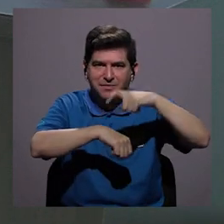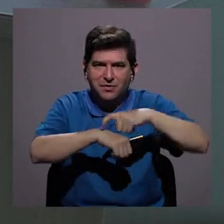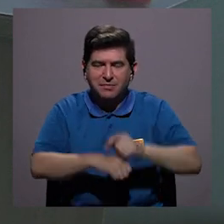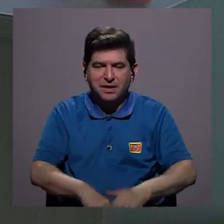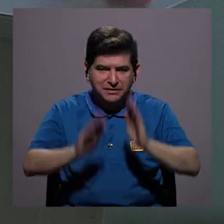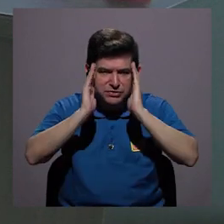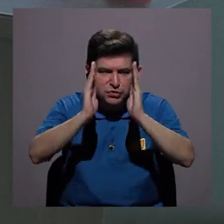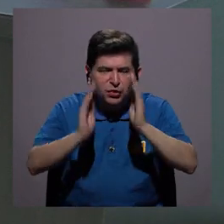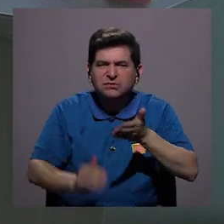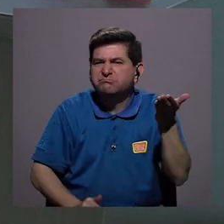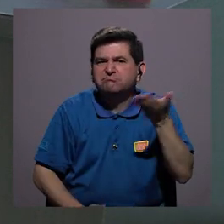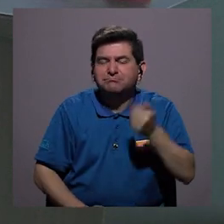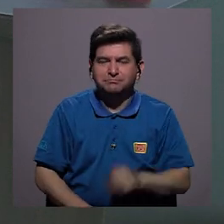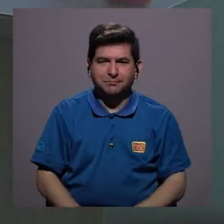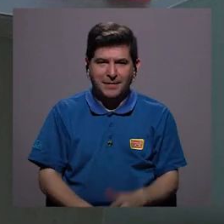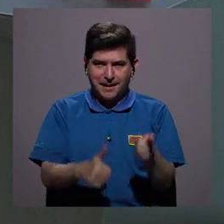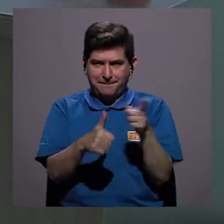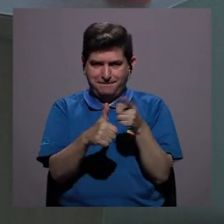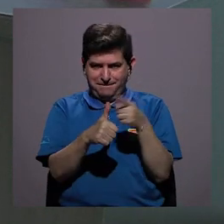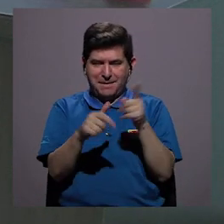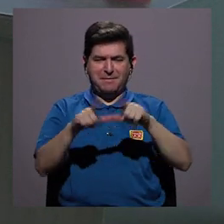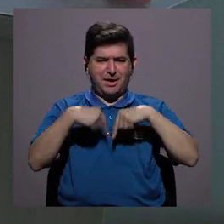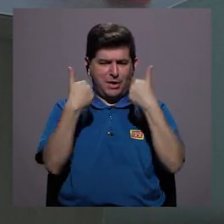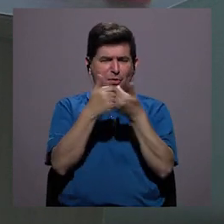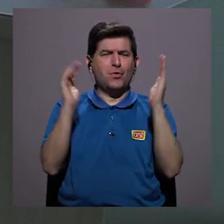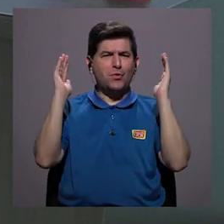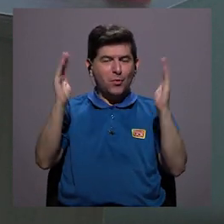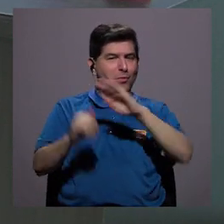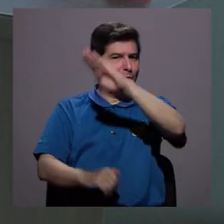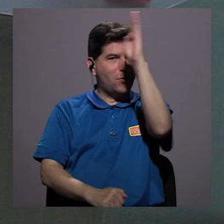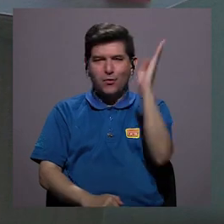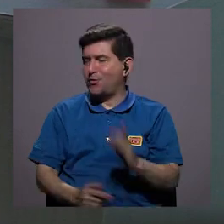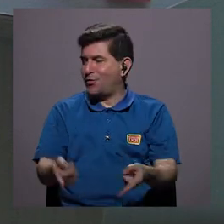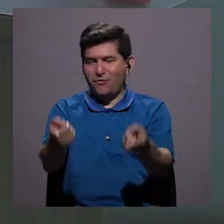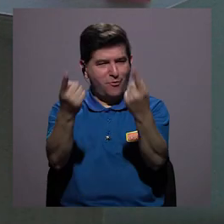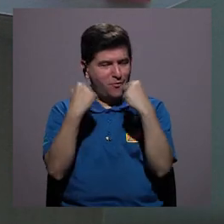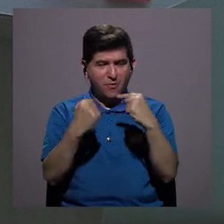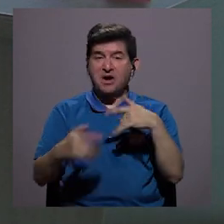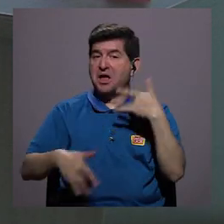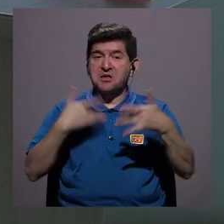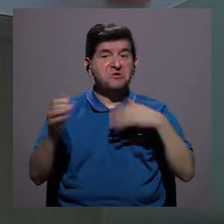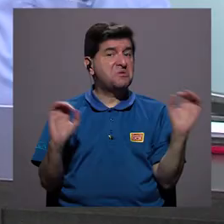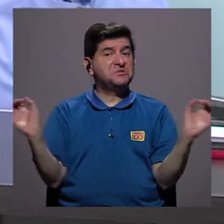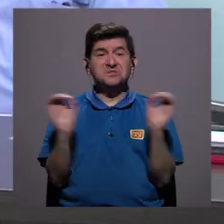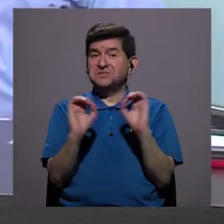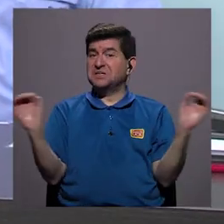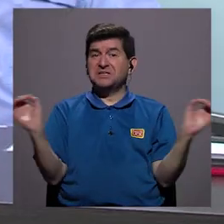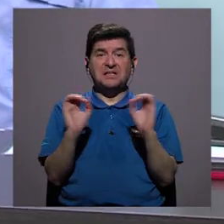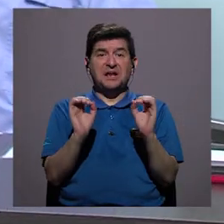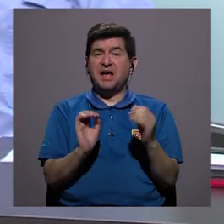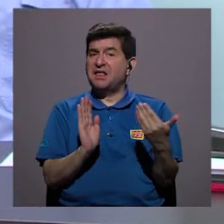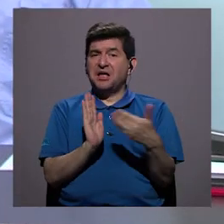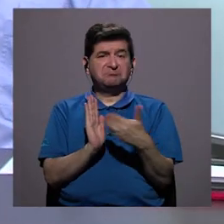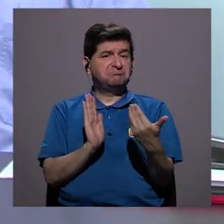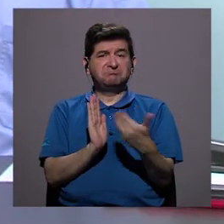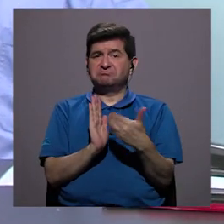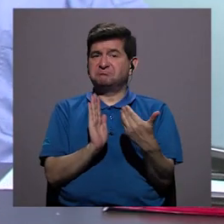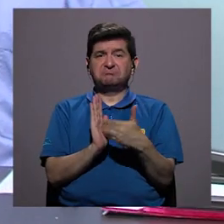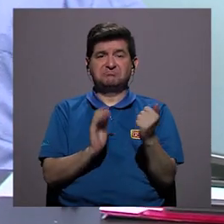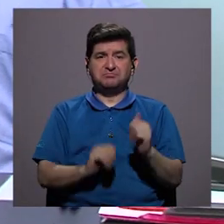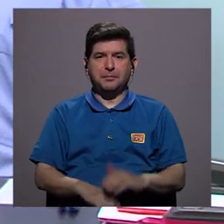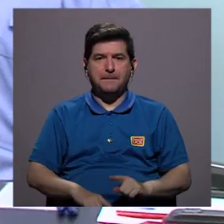usted nos atiende? Primero, hay un grupo muy grande que nunca viene porque no siente nada. No les